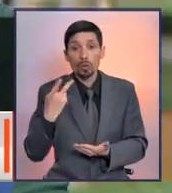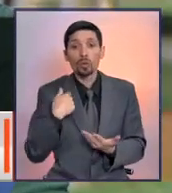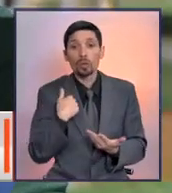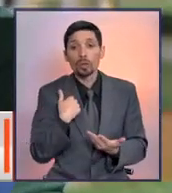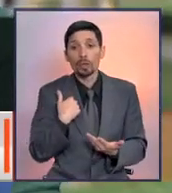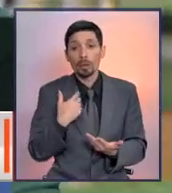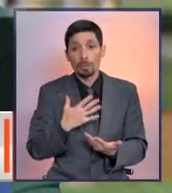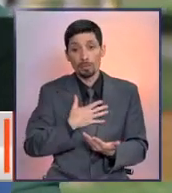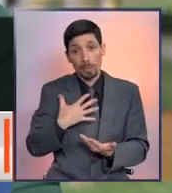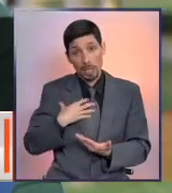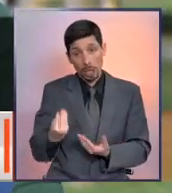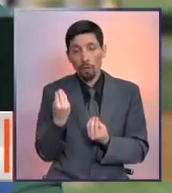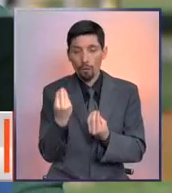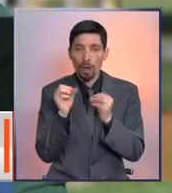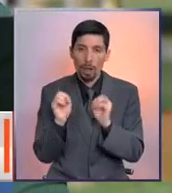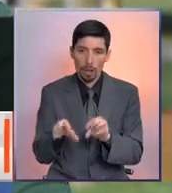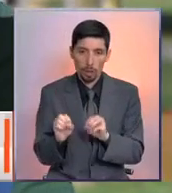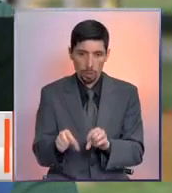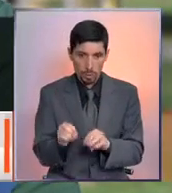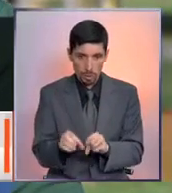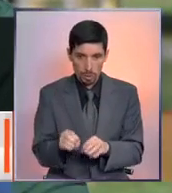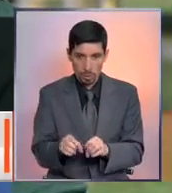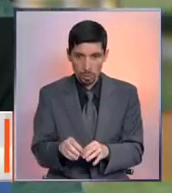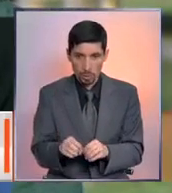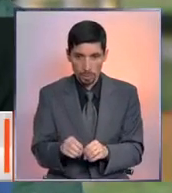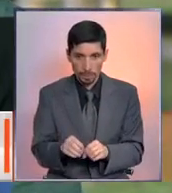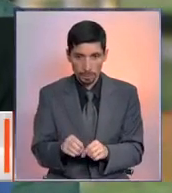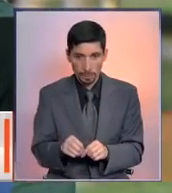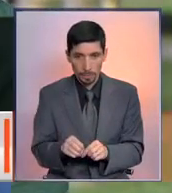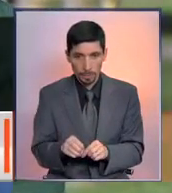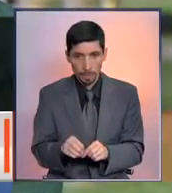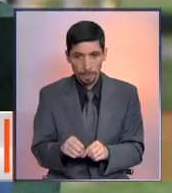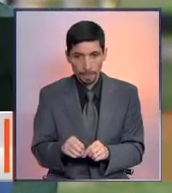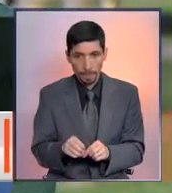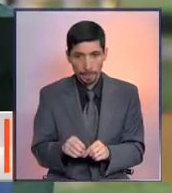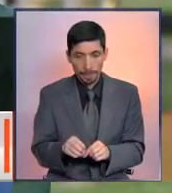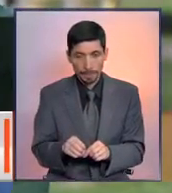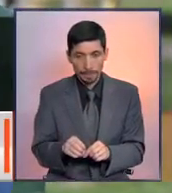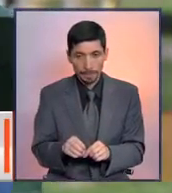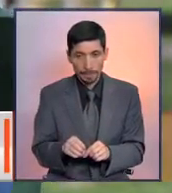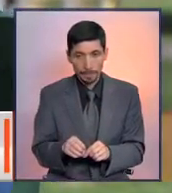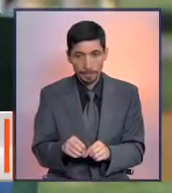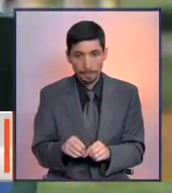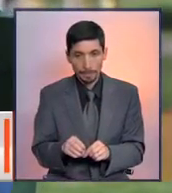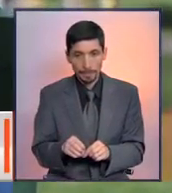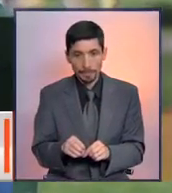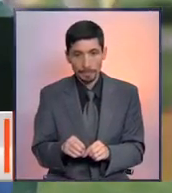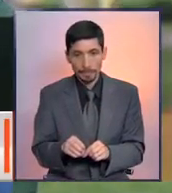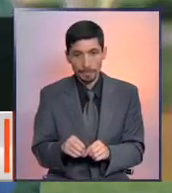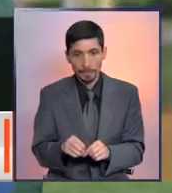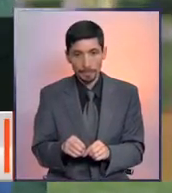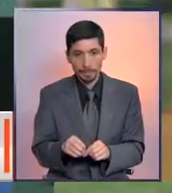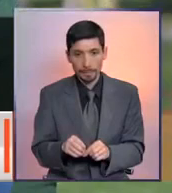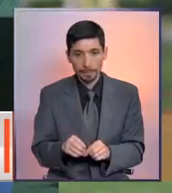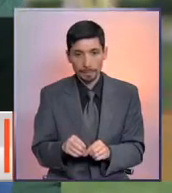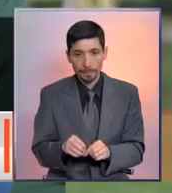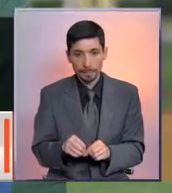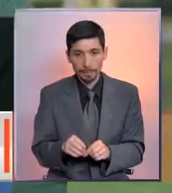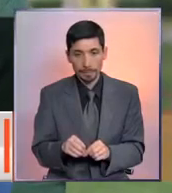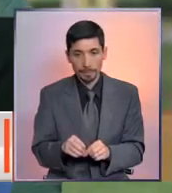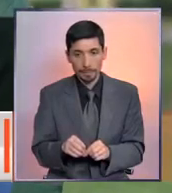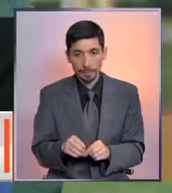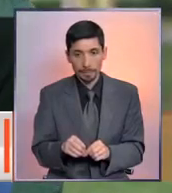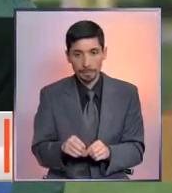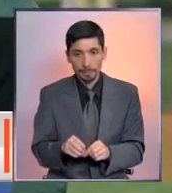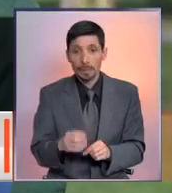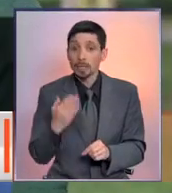reasons, second is to provide a good education for my son,